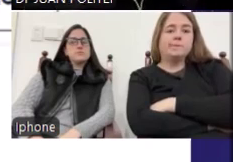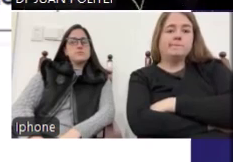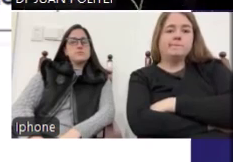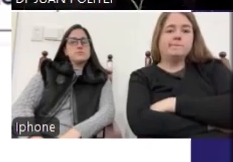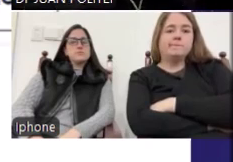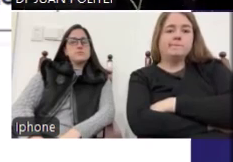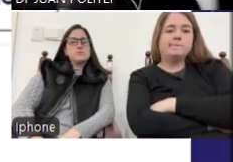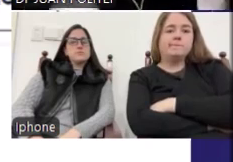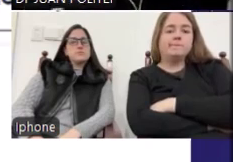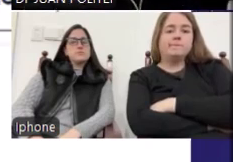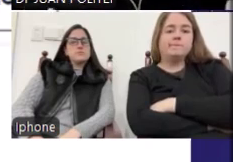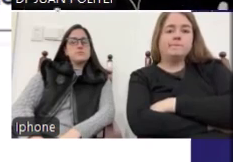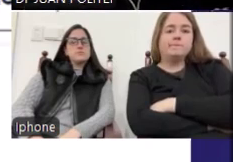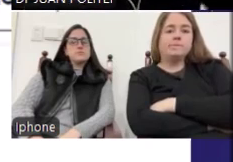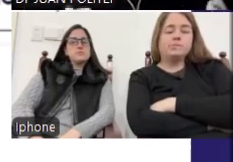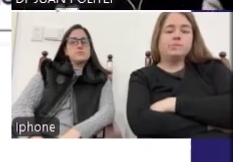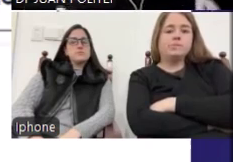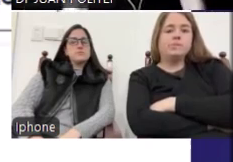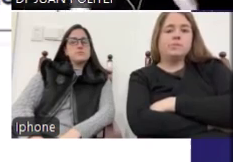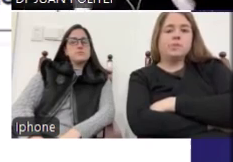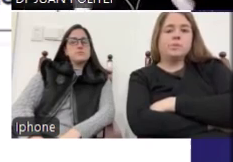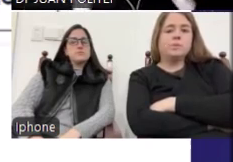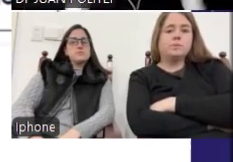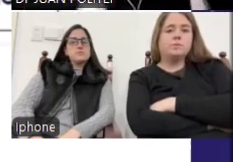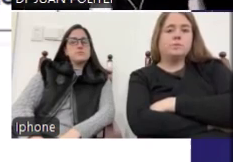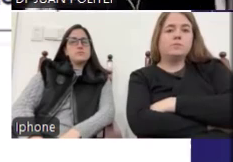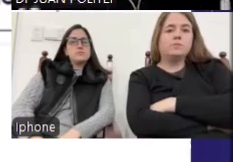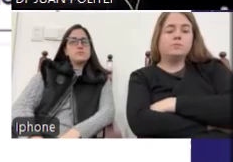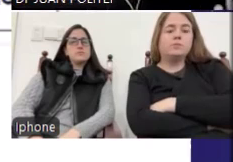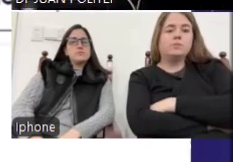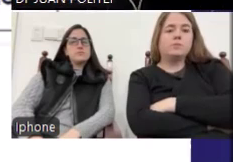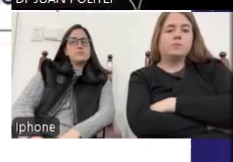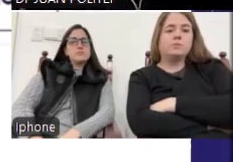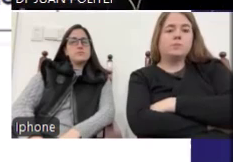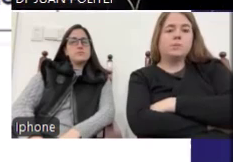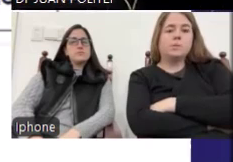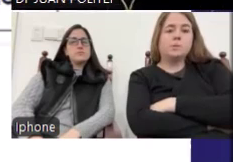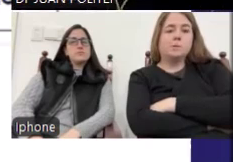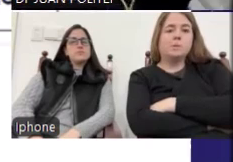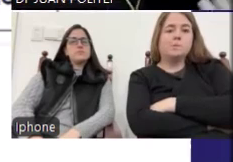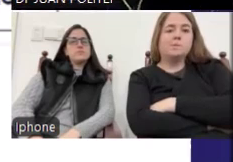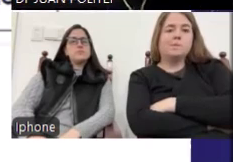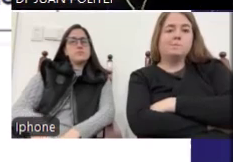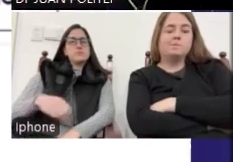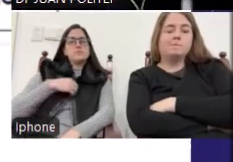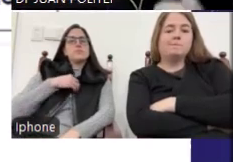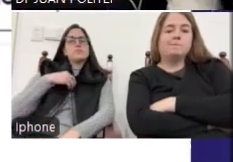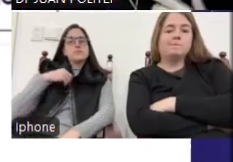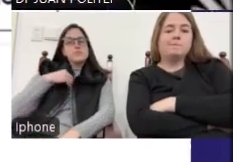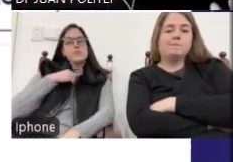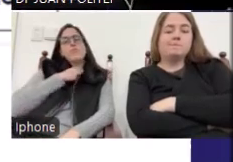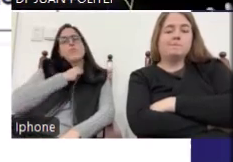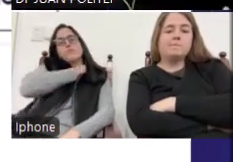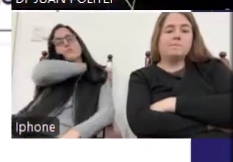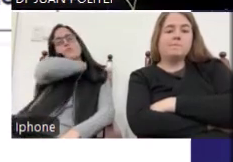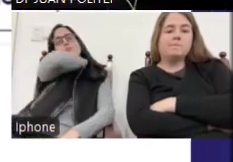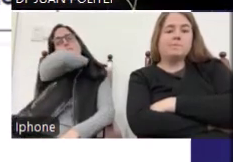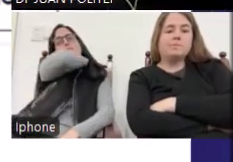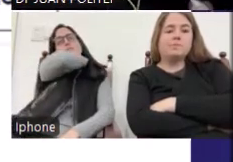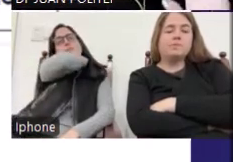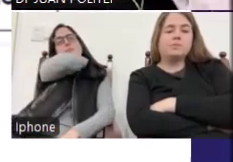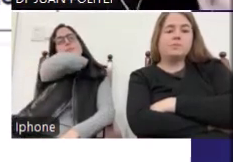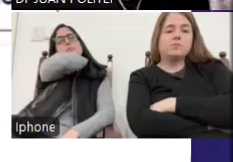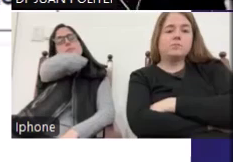fácil en terapia porque tenemos muchos pacientes que se corta la terapia por falta de pago de la obra social. Viene a resolver